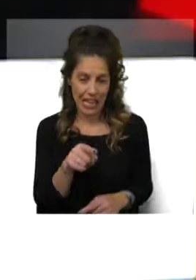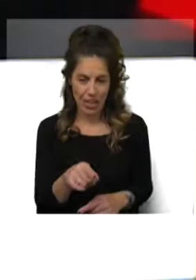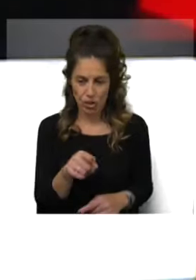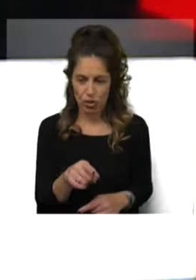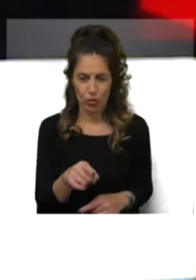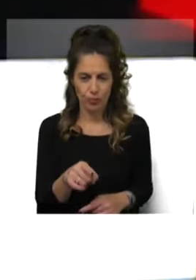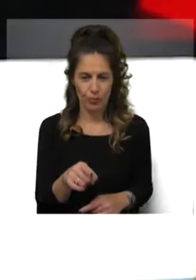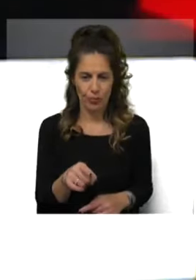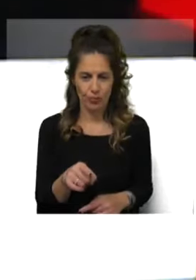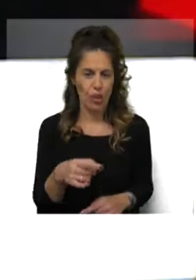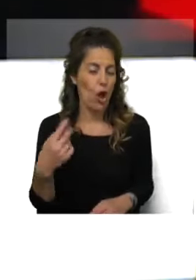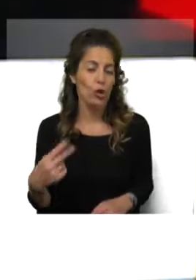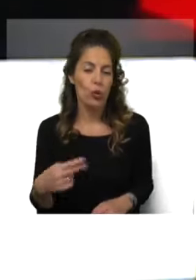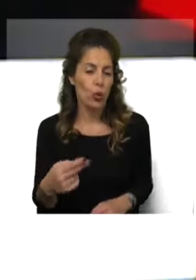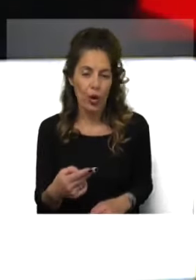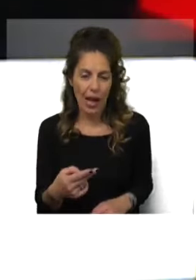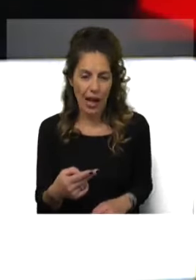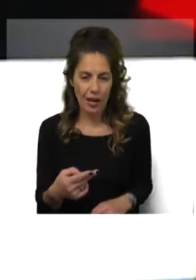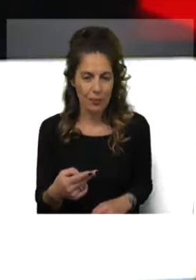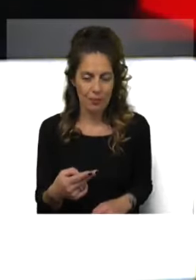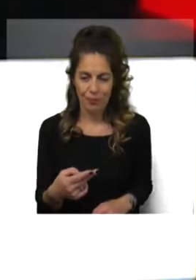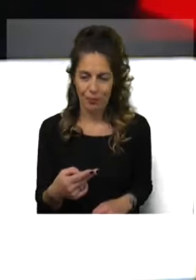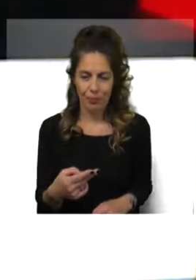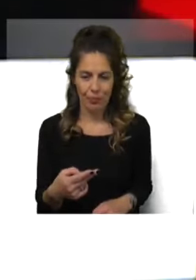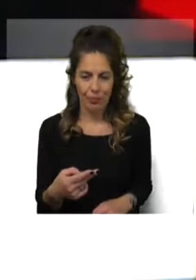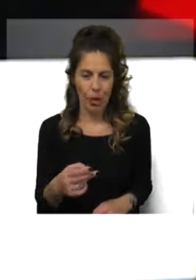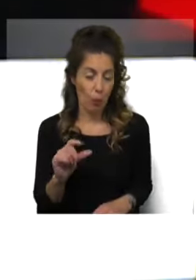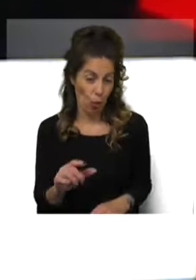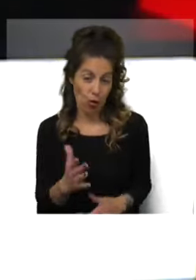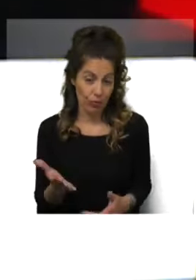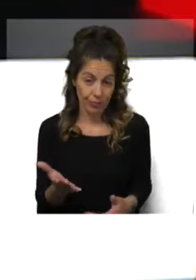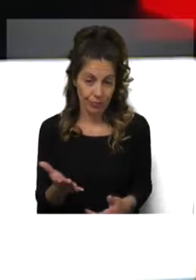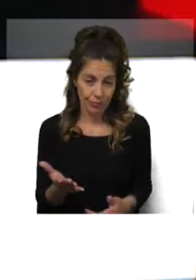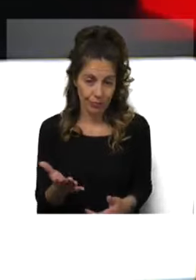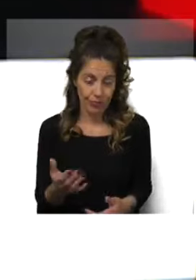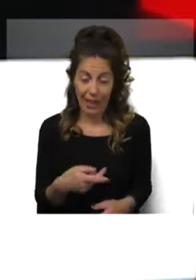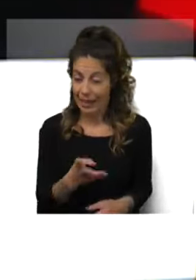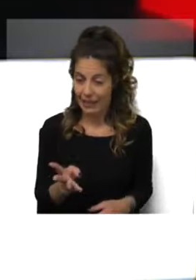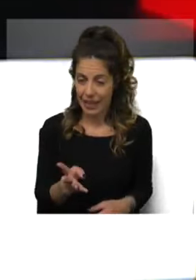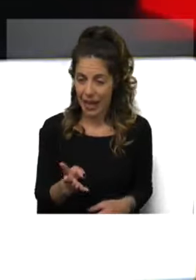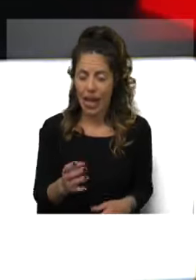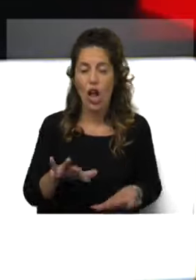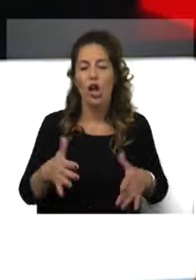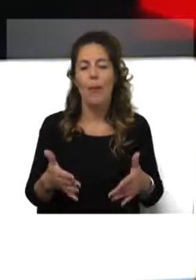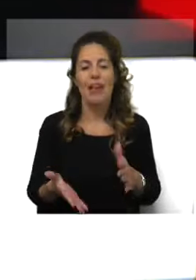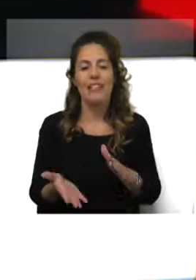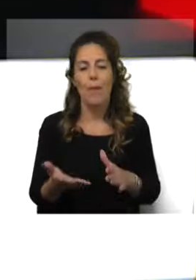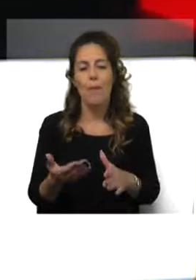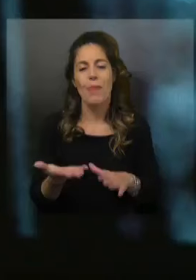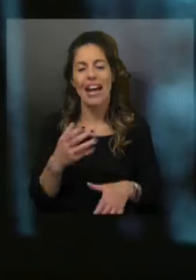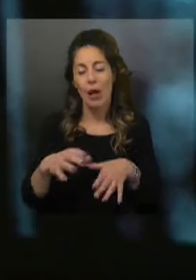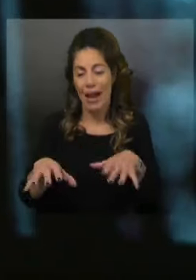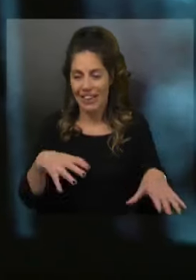decir nunca fue eh poco eh en cantidad Lo que pasa que estaba más repartido